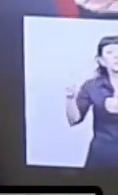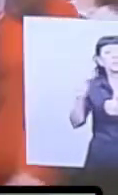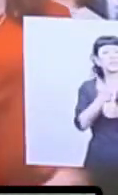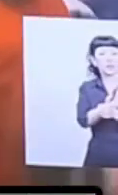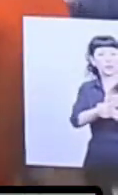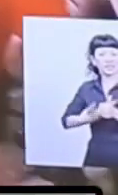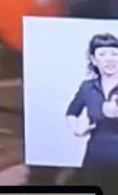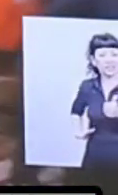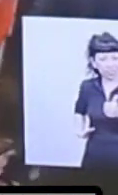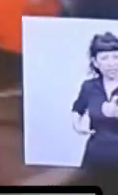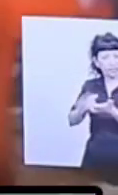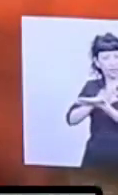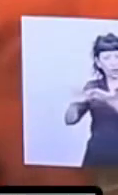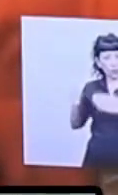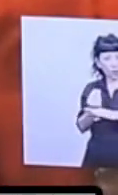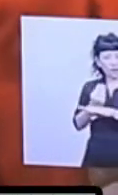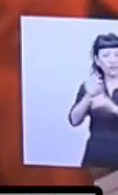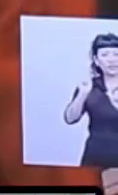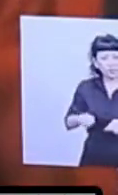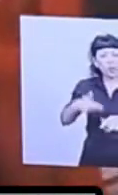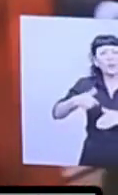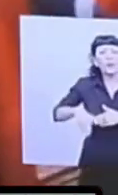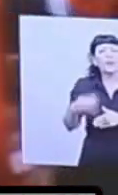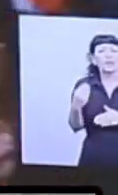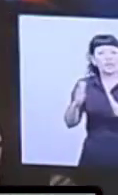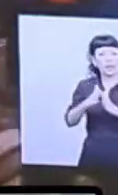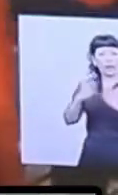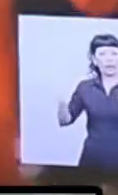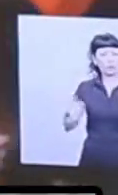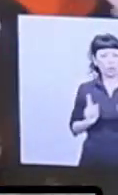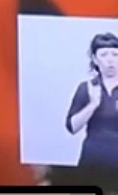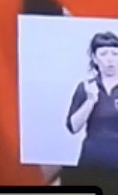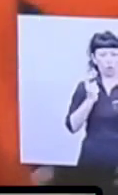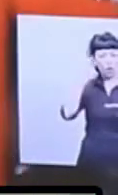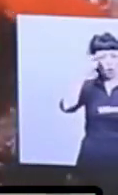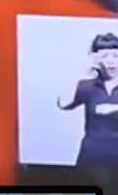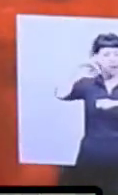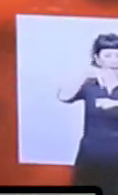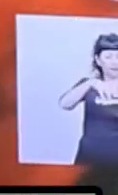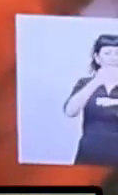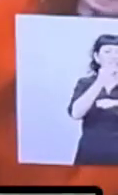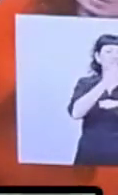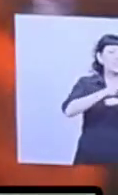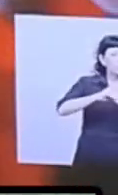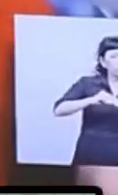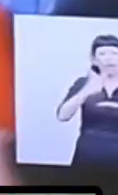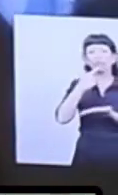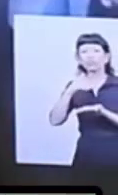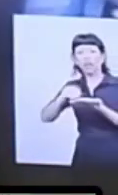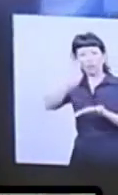vicepresidente a firmar los libros deor de ambas